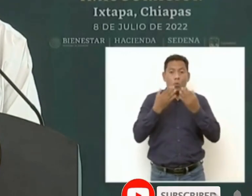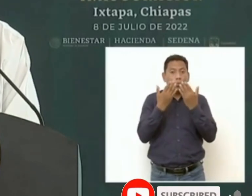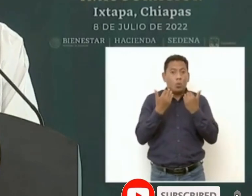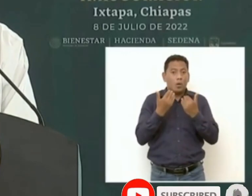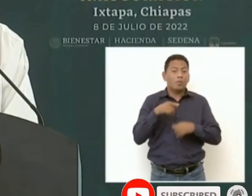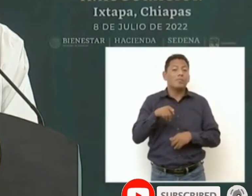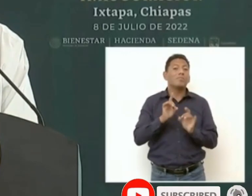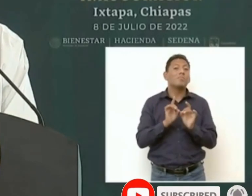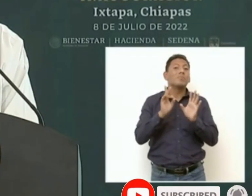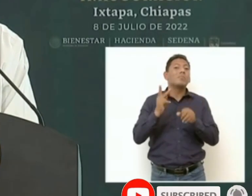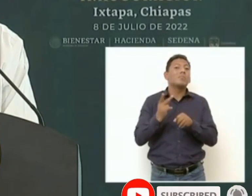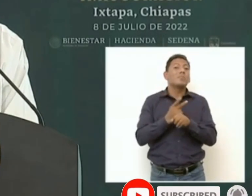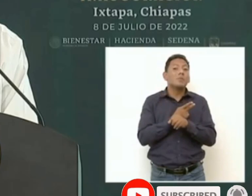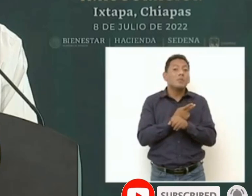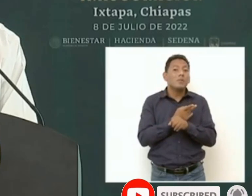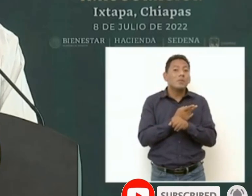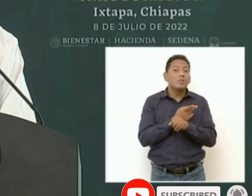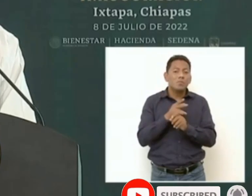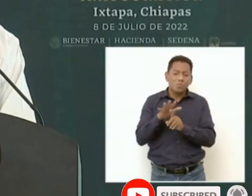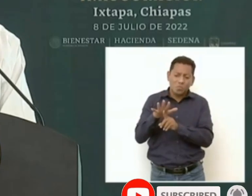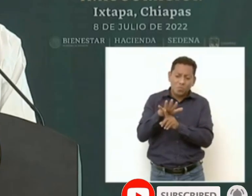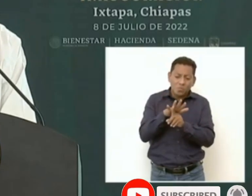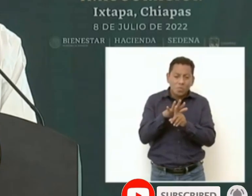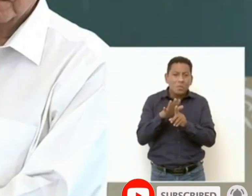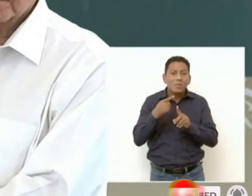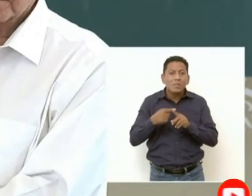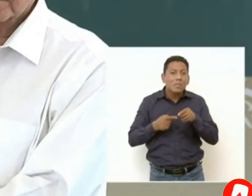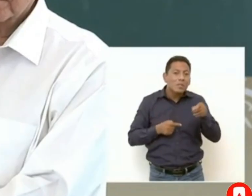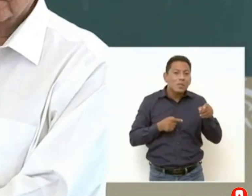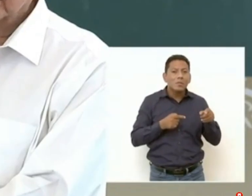los enganchan los de las bandas,